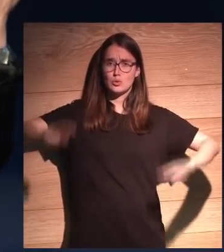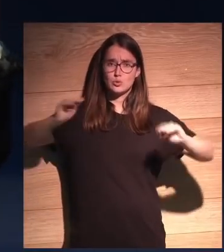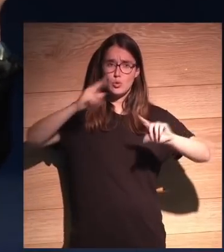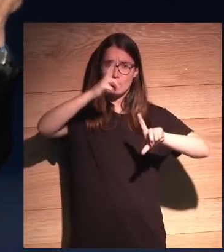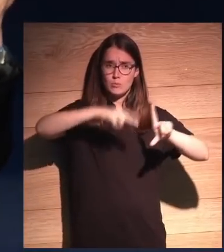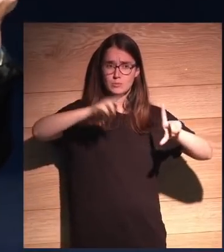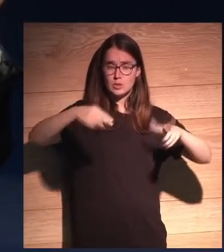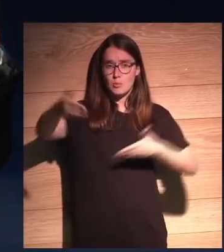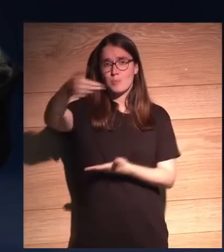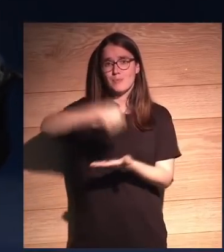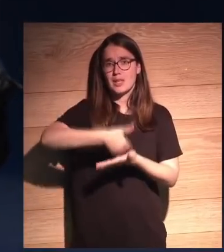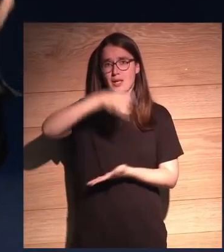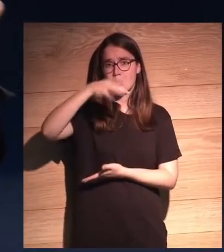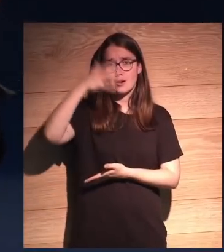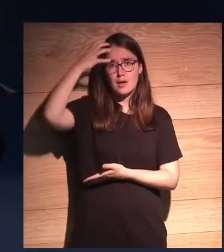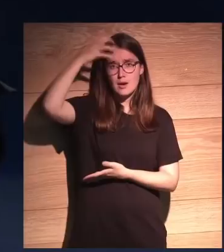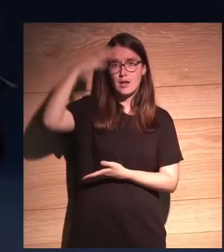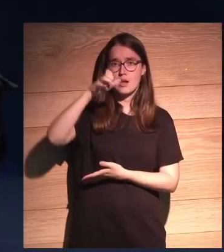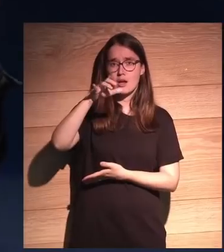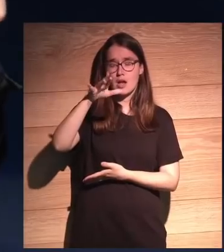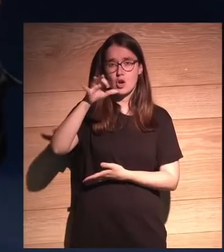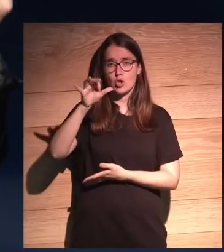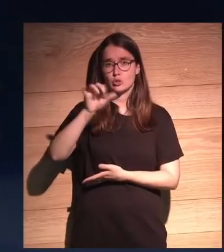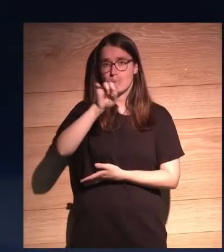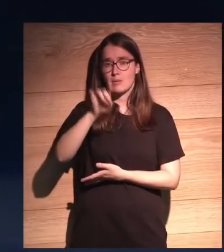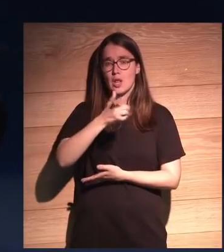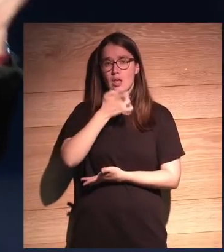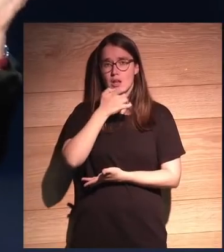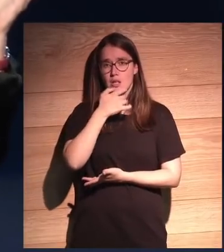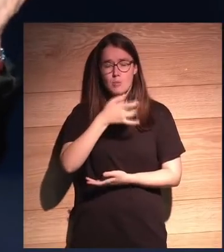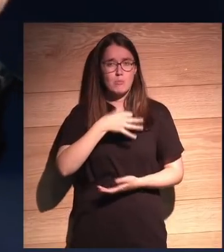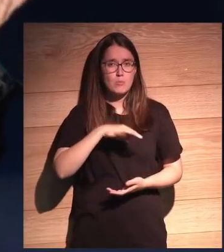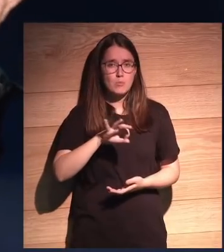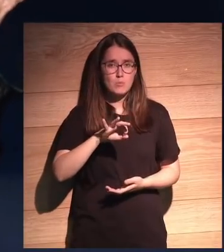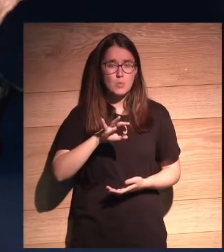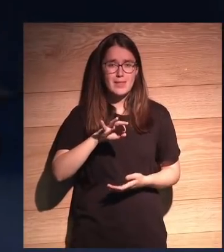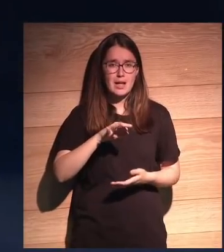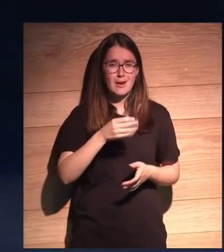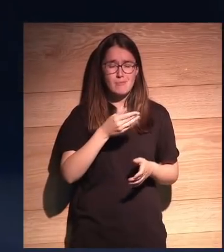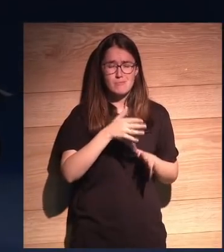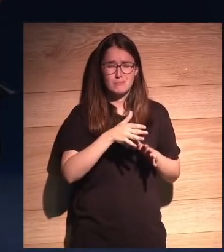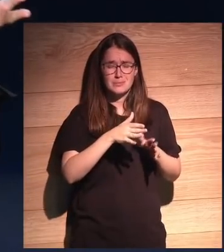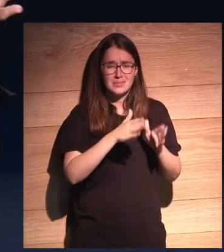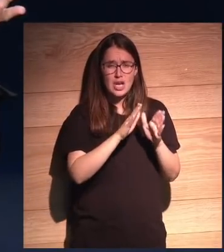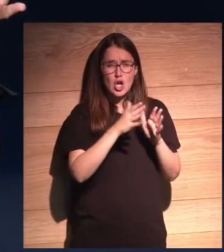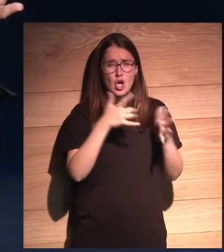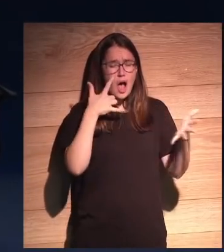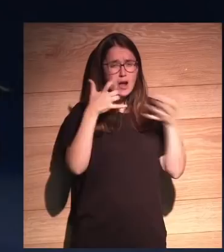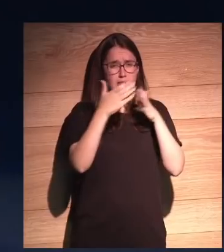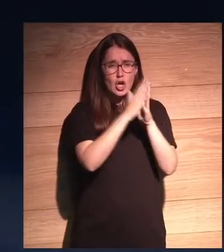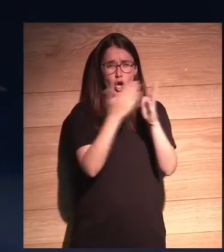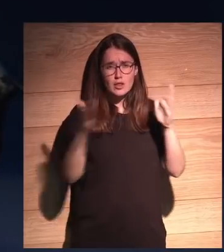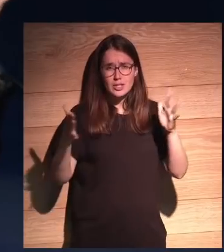lo pintó a petición del rey Carlos I de Inglaterra, que era probablemente el mayor coleccionista de arte de